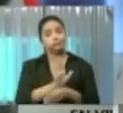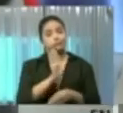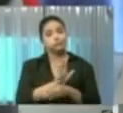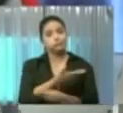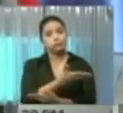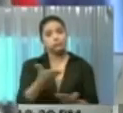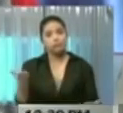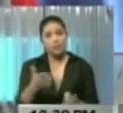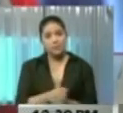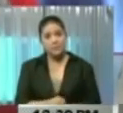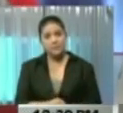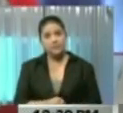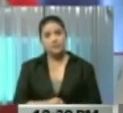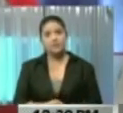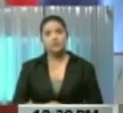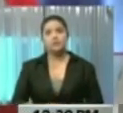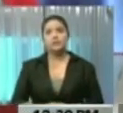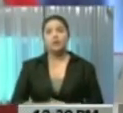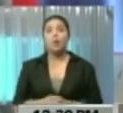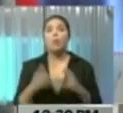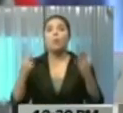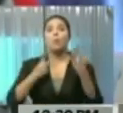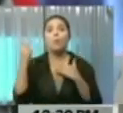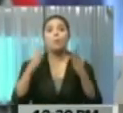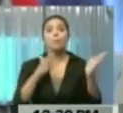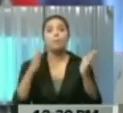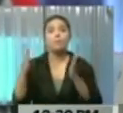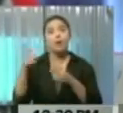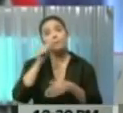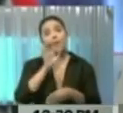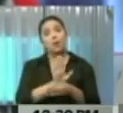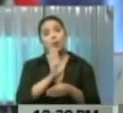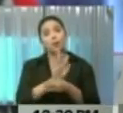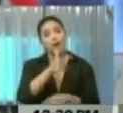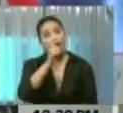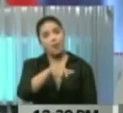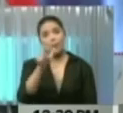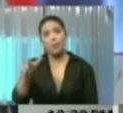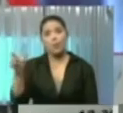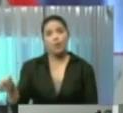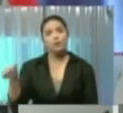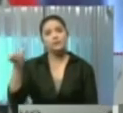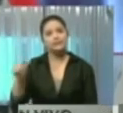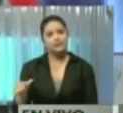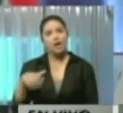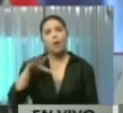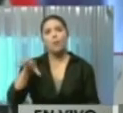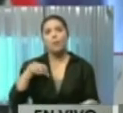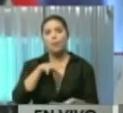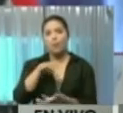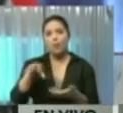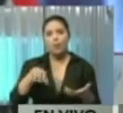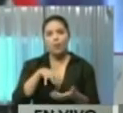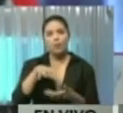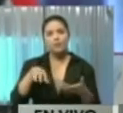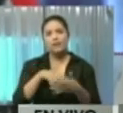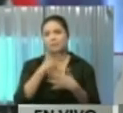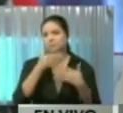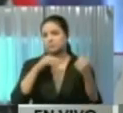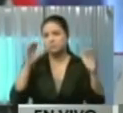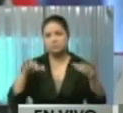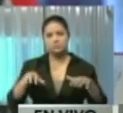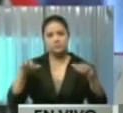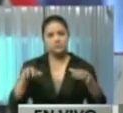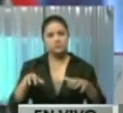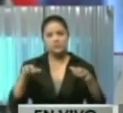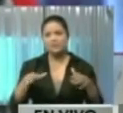al pueblo e integrar un plan completo para proteger al pueblo de este problema del fenómeno del Niño, de la